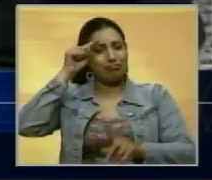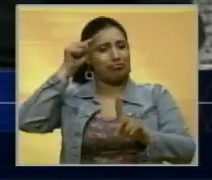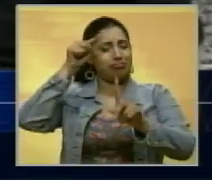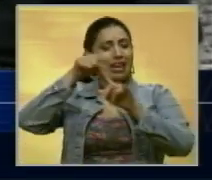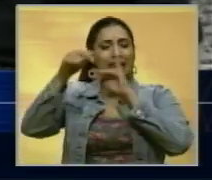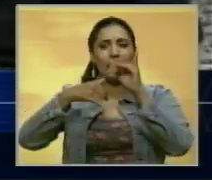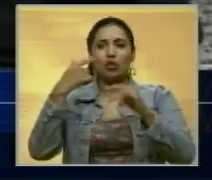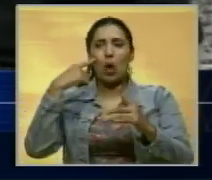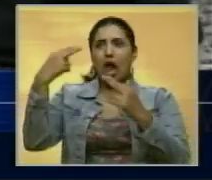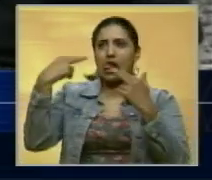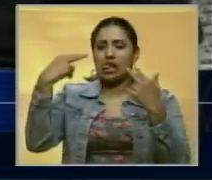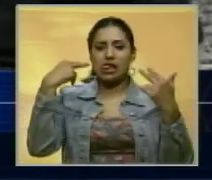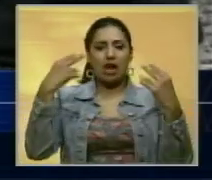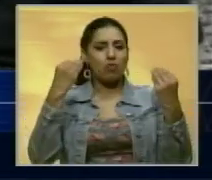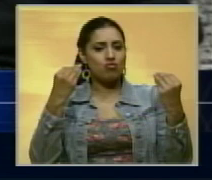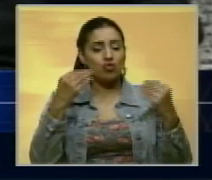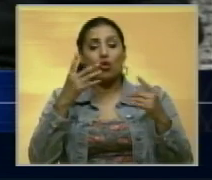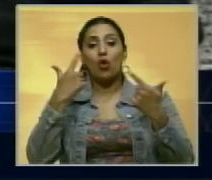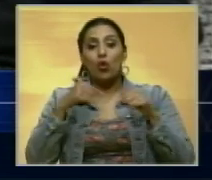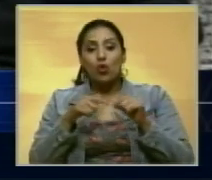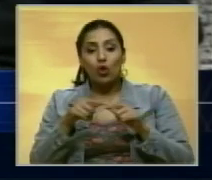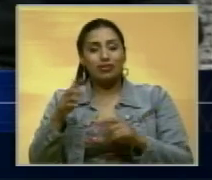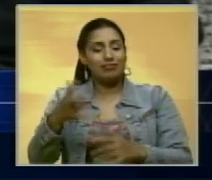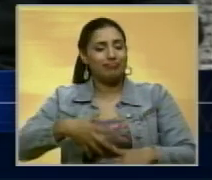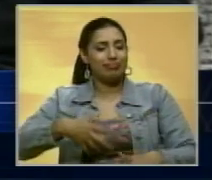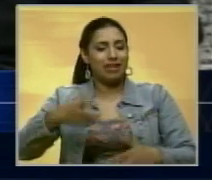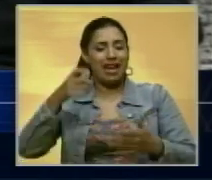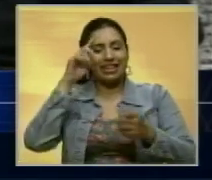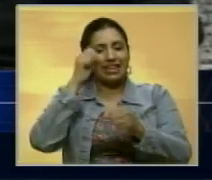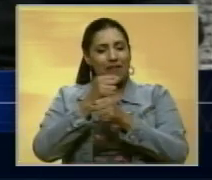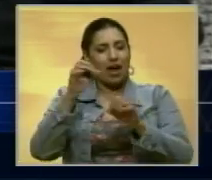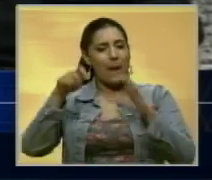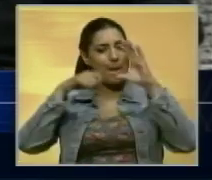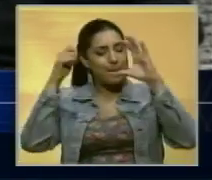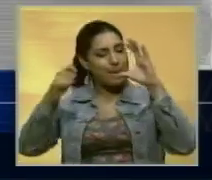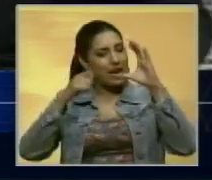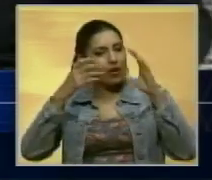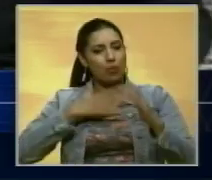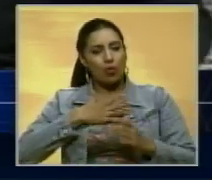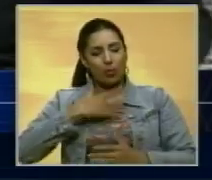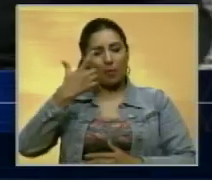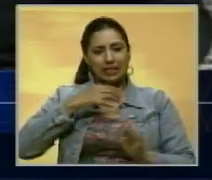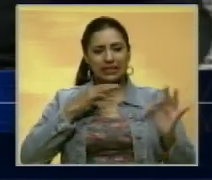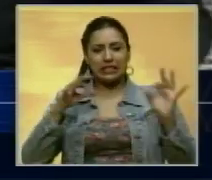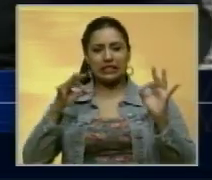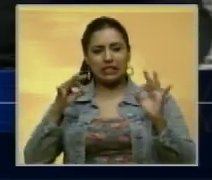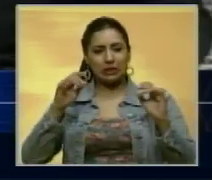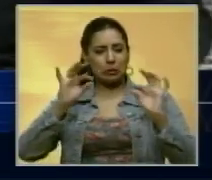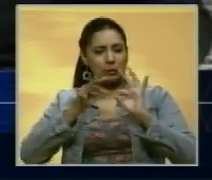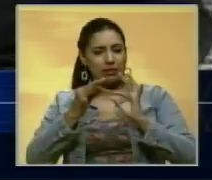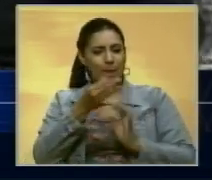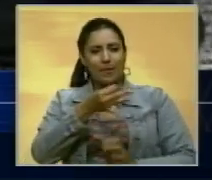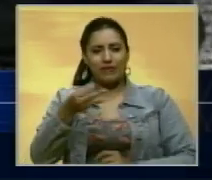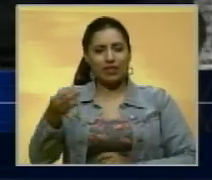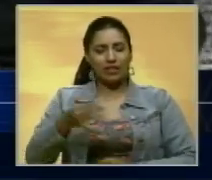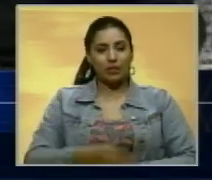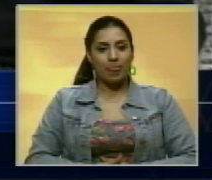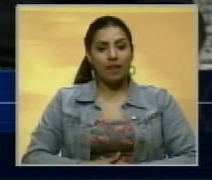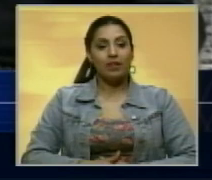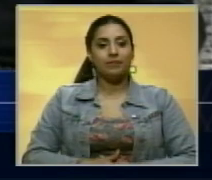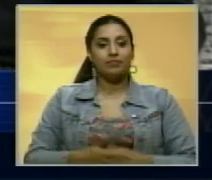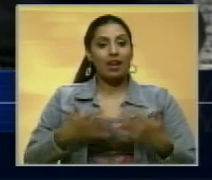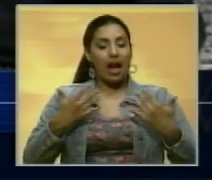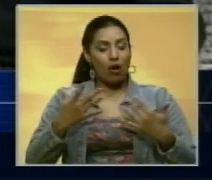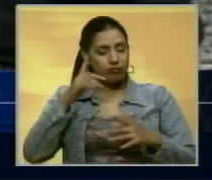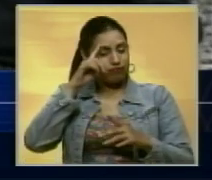proyección internacional y que ha enriquecido un sinnúmero de largometrajes con su versatilidad interpretativa. Se siente